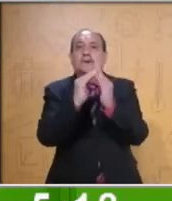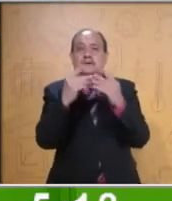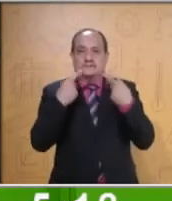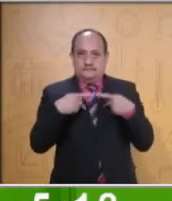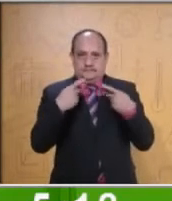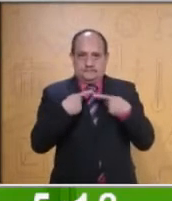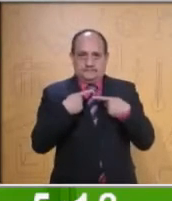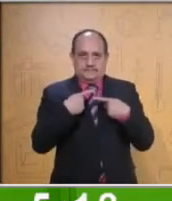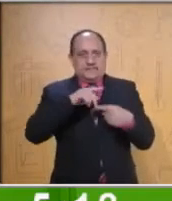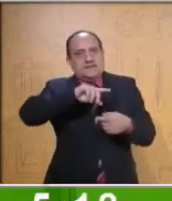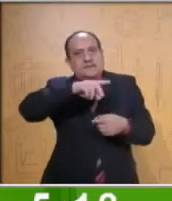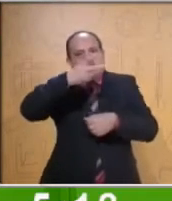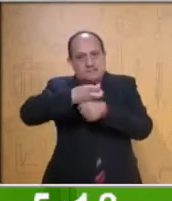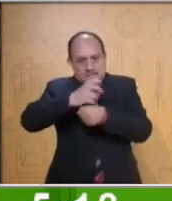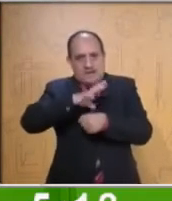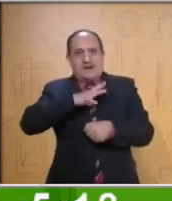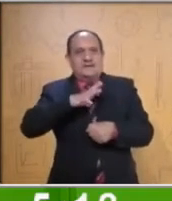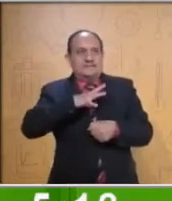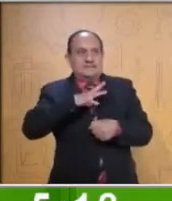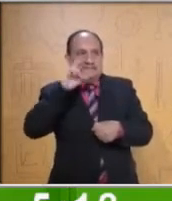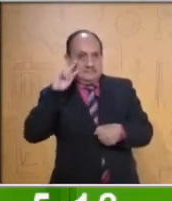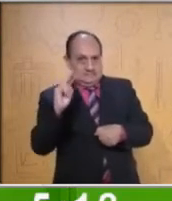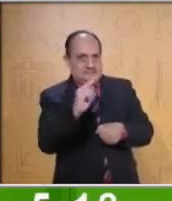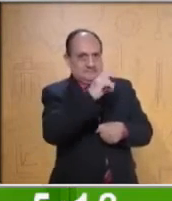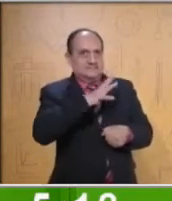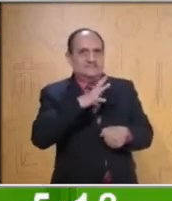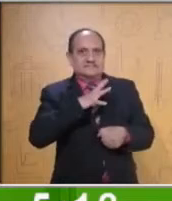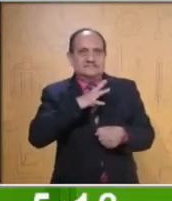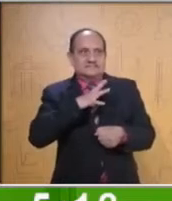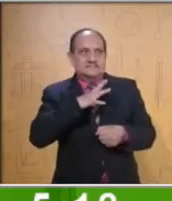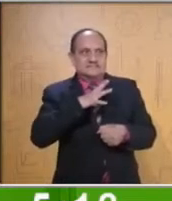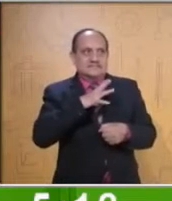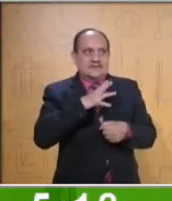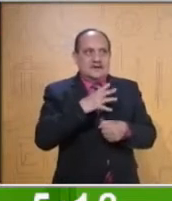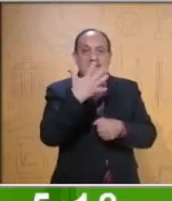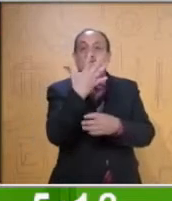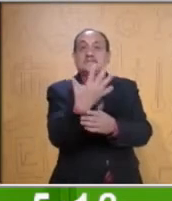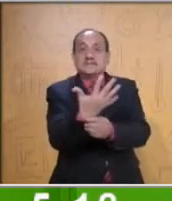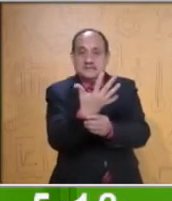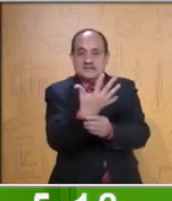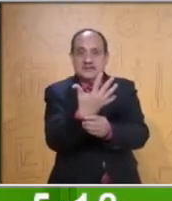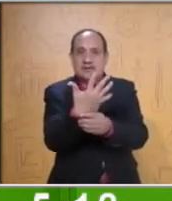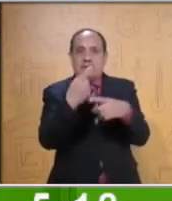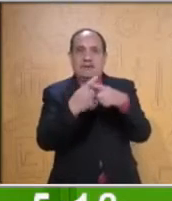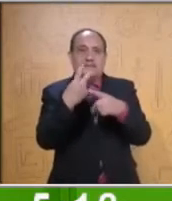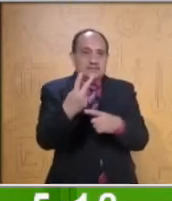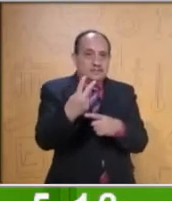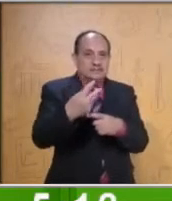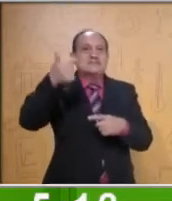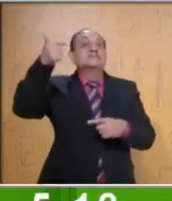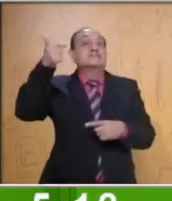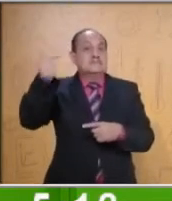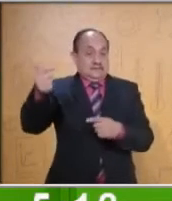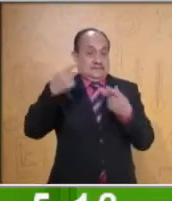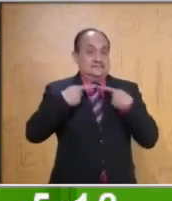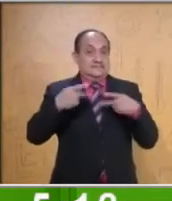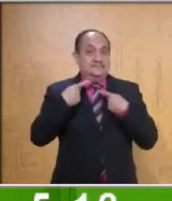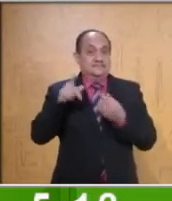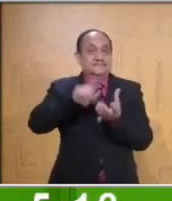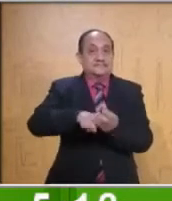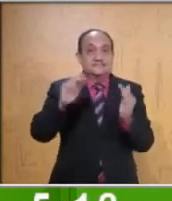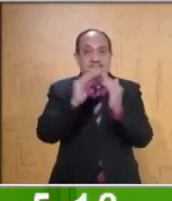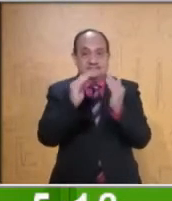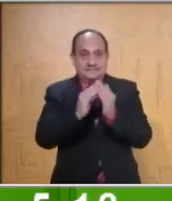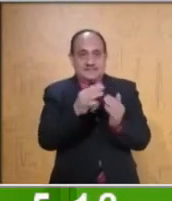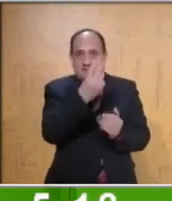luego tenemos otra, que si ustedes observan aquí, tenemos el atado de 5 más 2, ahí tenemos 7, que son